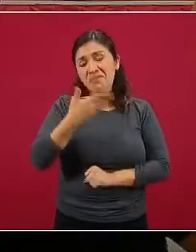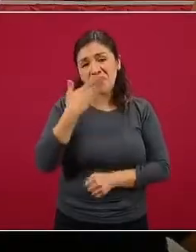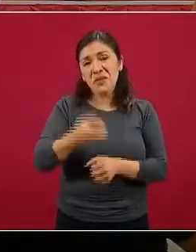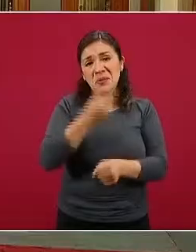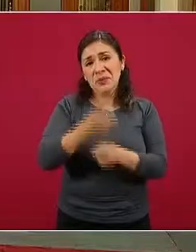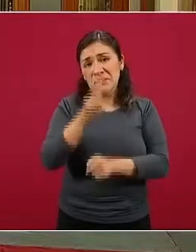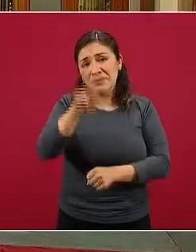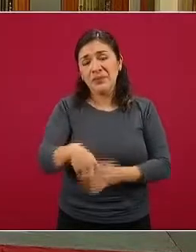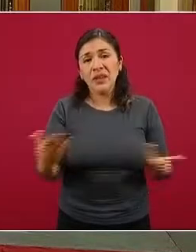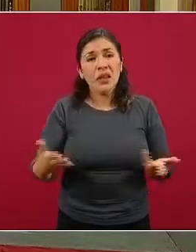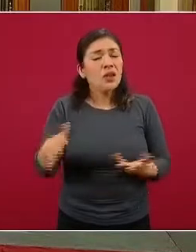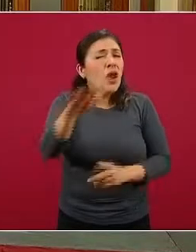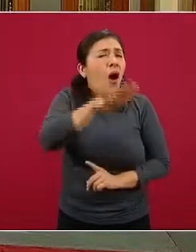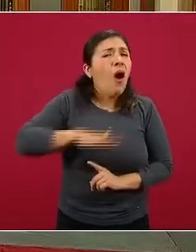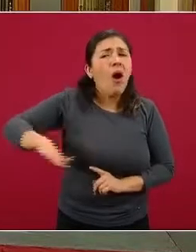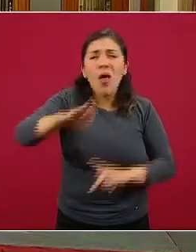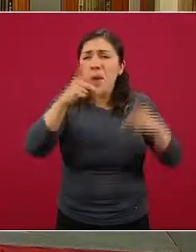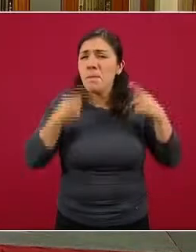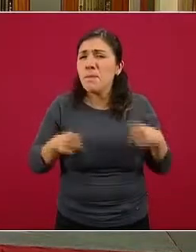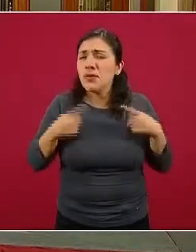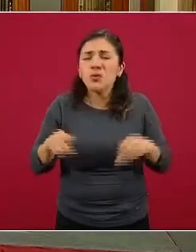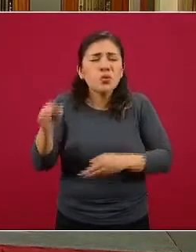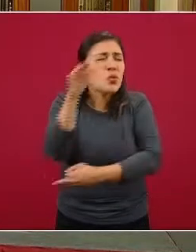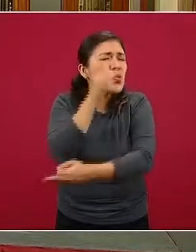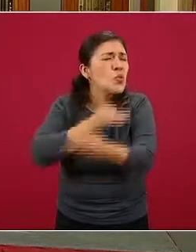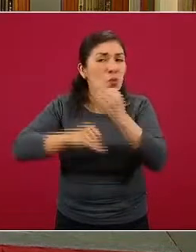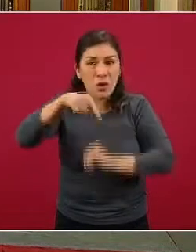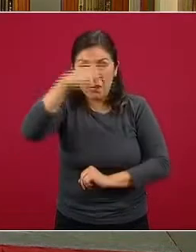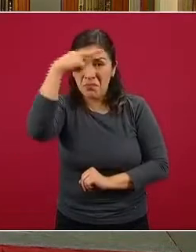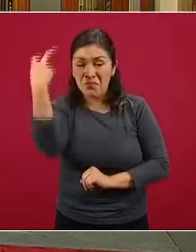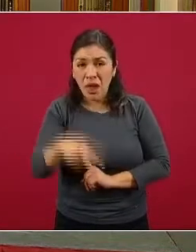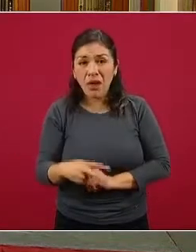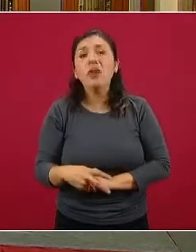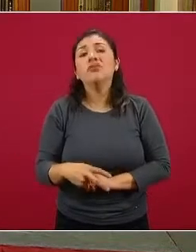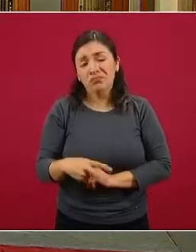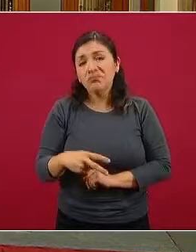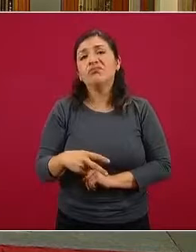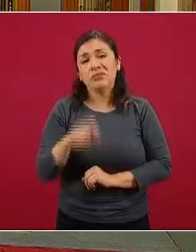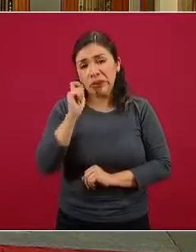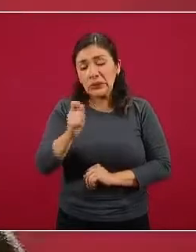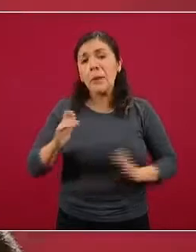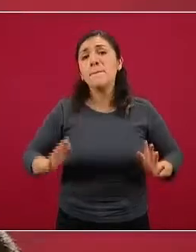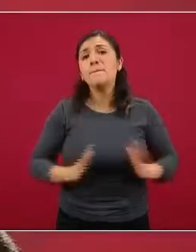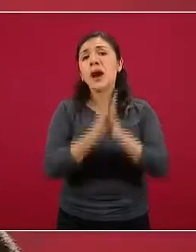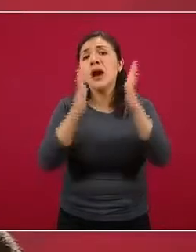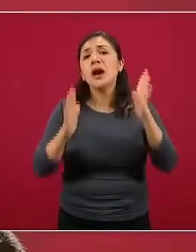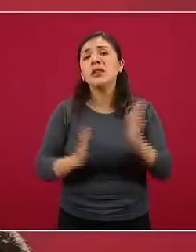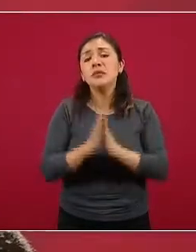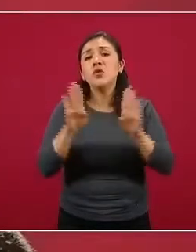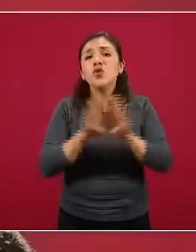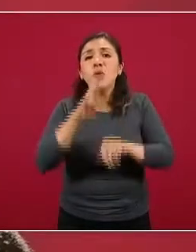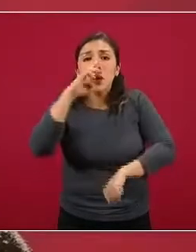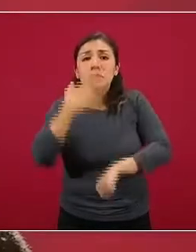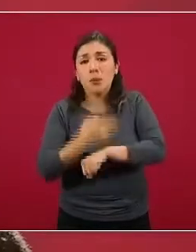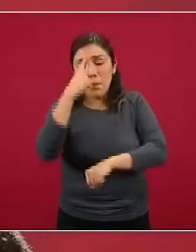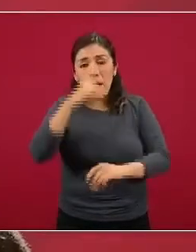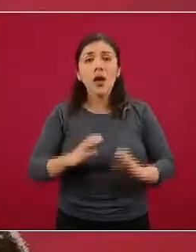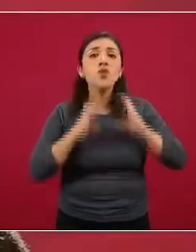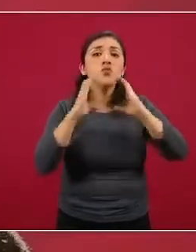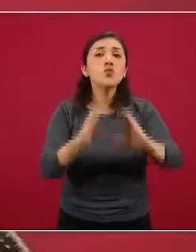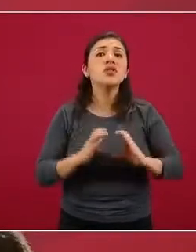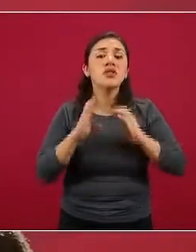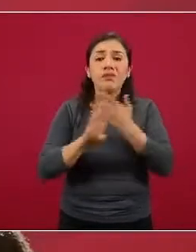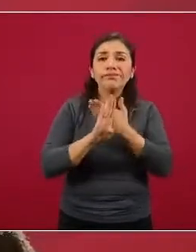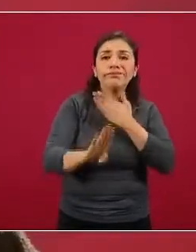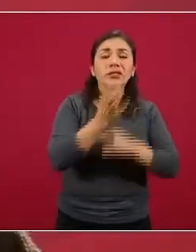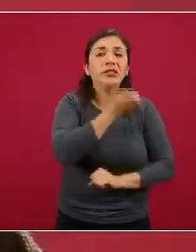oportuno. Toda la población de México es partícipe de las medidas de seguridad sanitaria, las medidas de